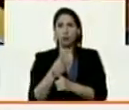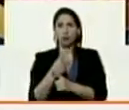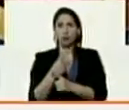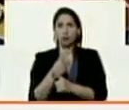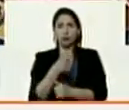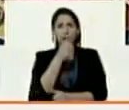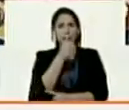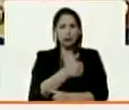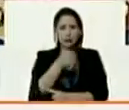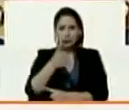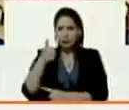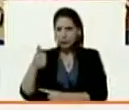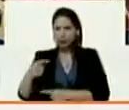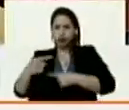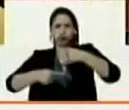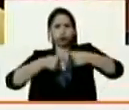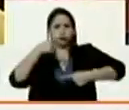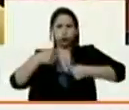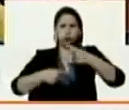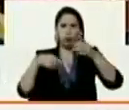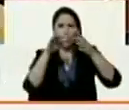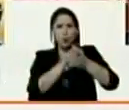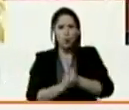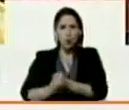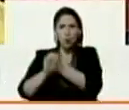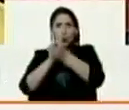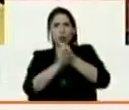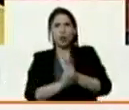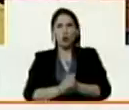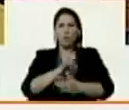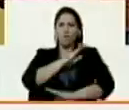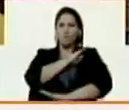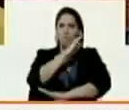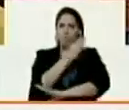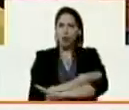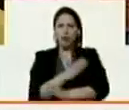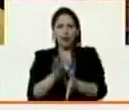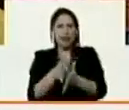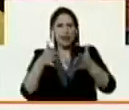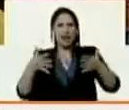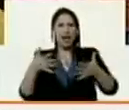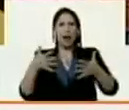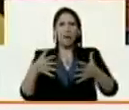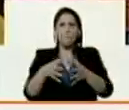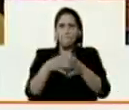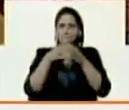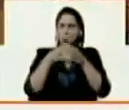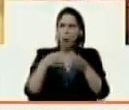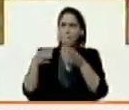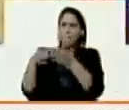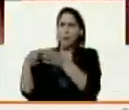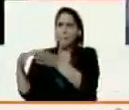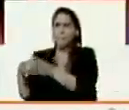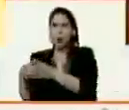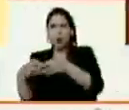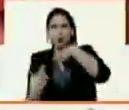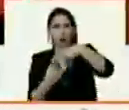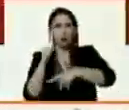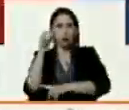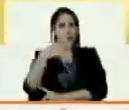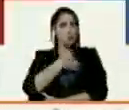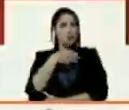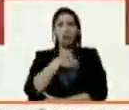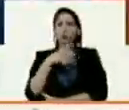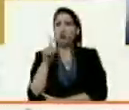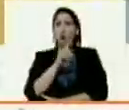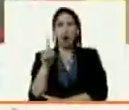cada momento, en cada instante, unidos sólidamente en un gran bloque revolucionario que no pueda ser flanqueado